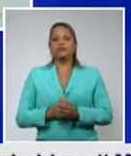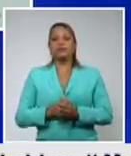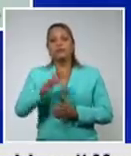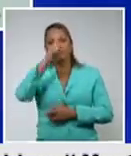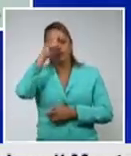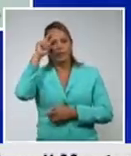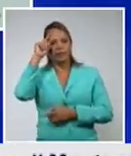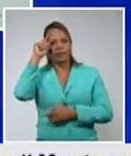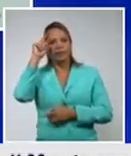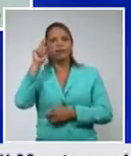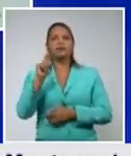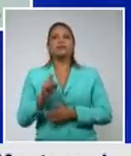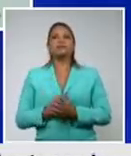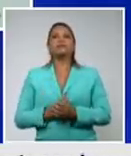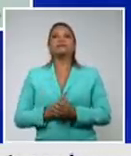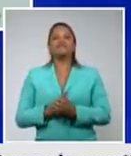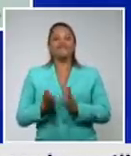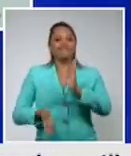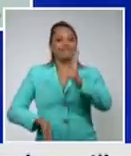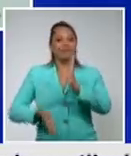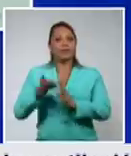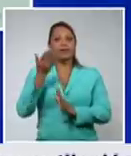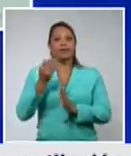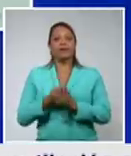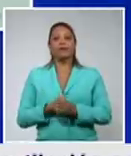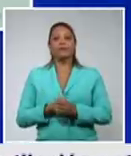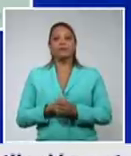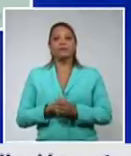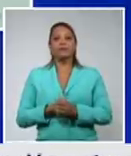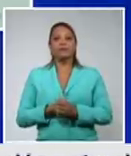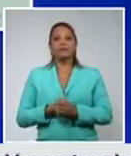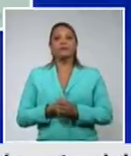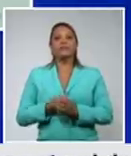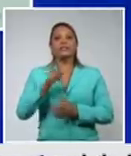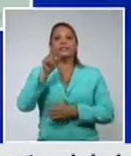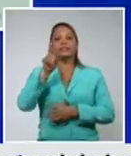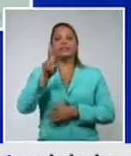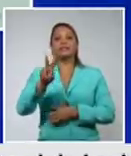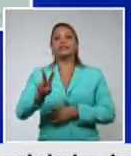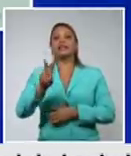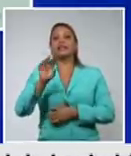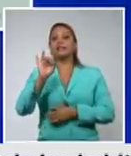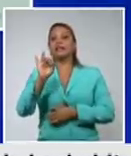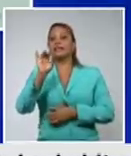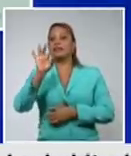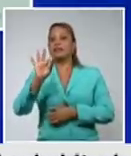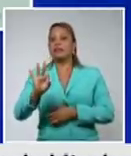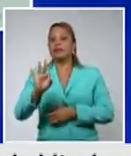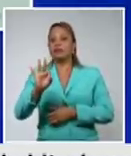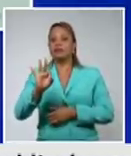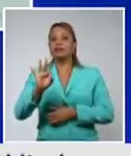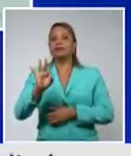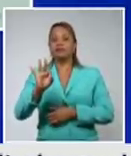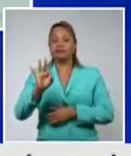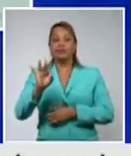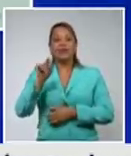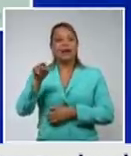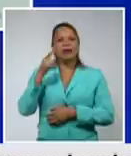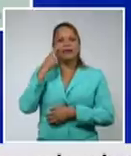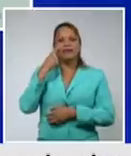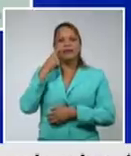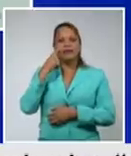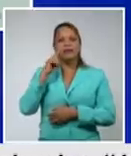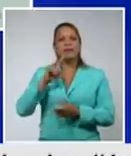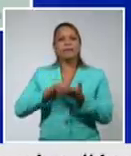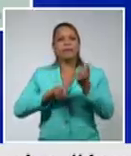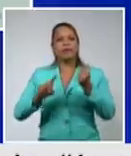78 casos autóctonos. Demuestra que realmente en esta provincia no ha sido posible